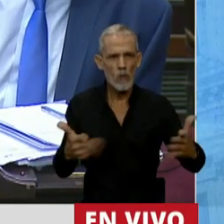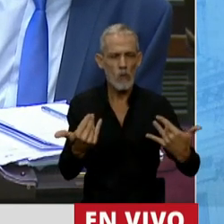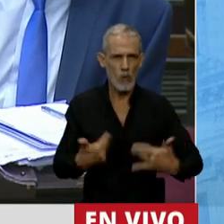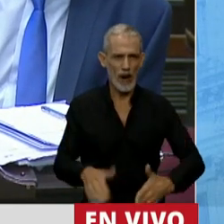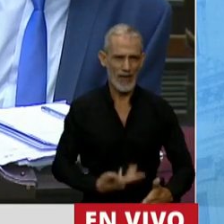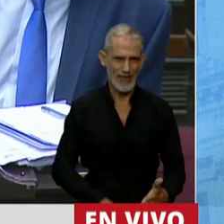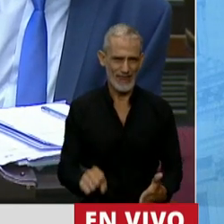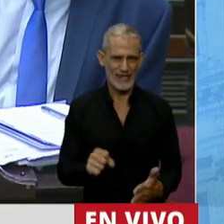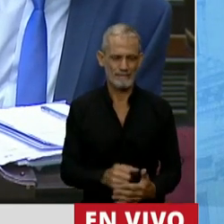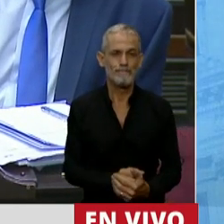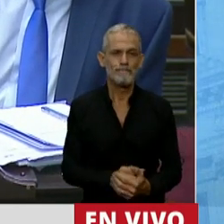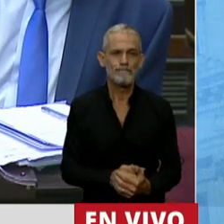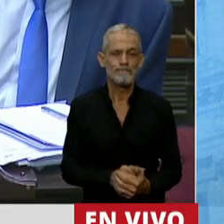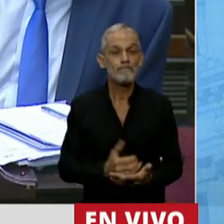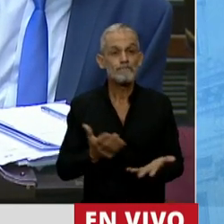Pero